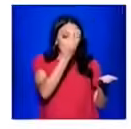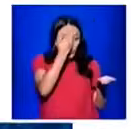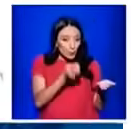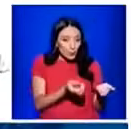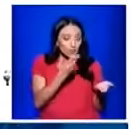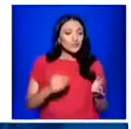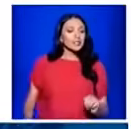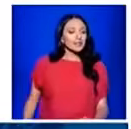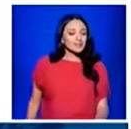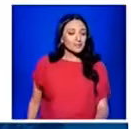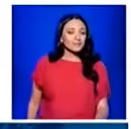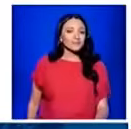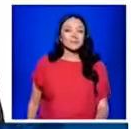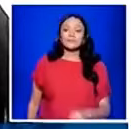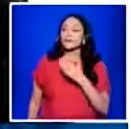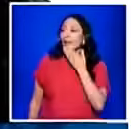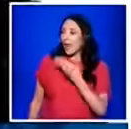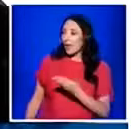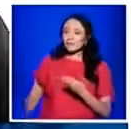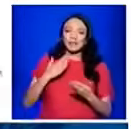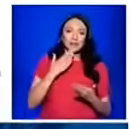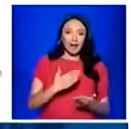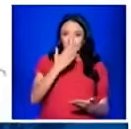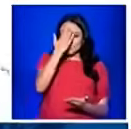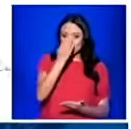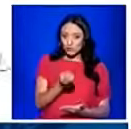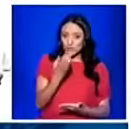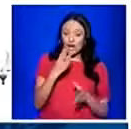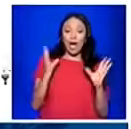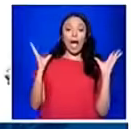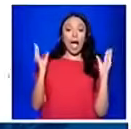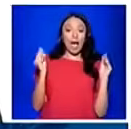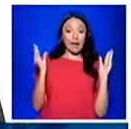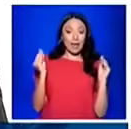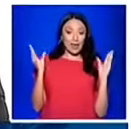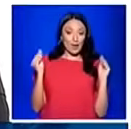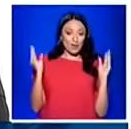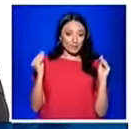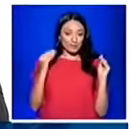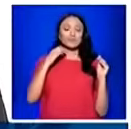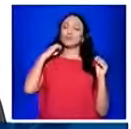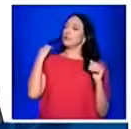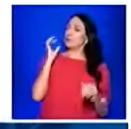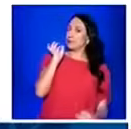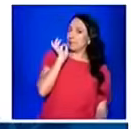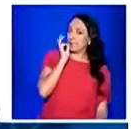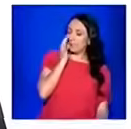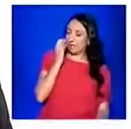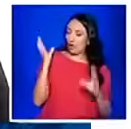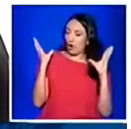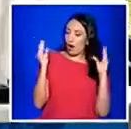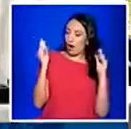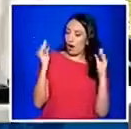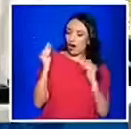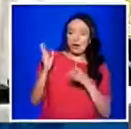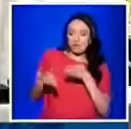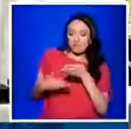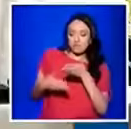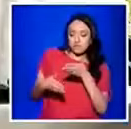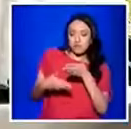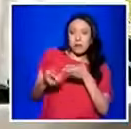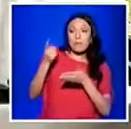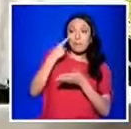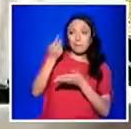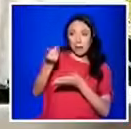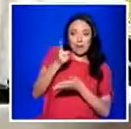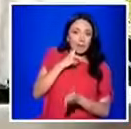días. Muchas gracias. Hola, Andreita, buenos días. Hoy día vamos a preparar unos deliciosos cangrejos criollos para el jefe